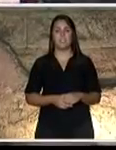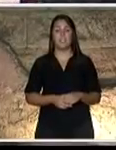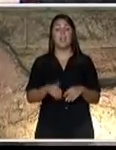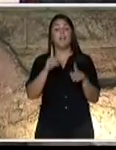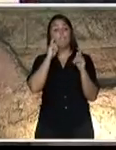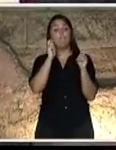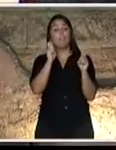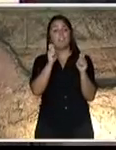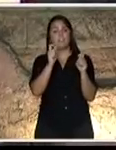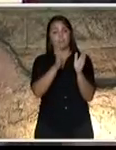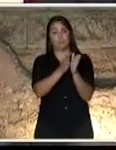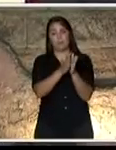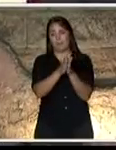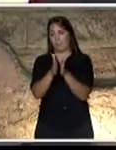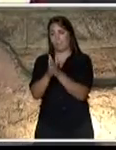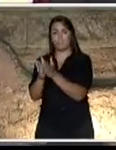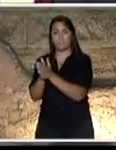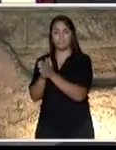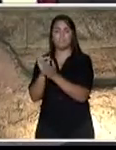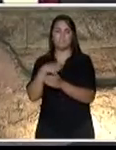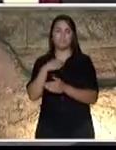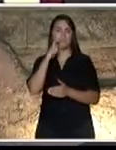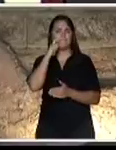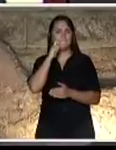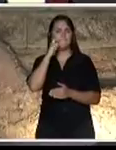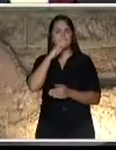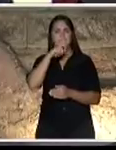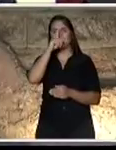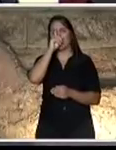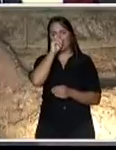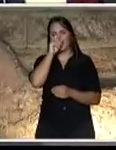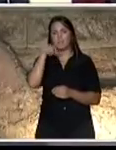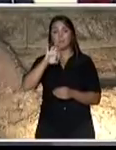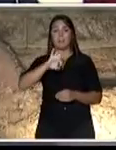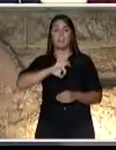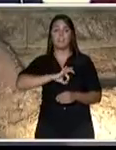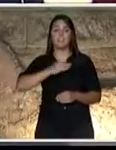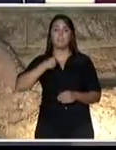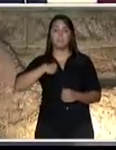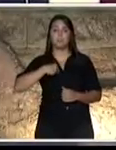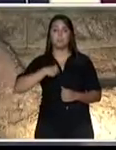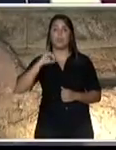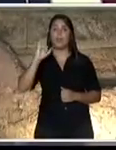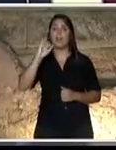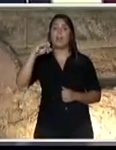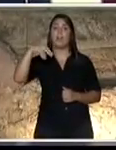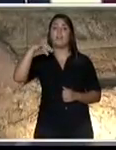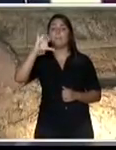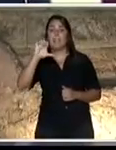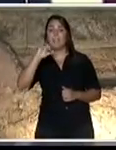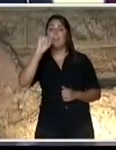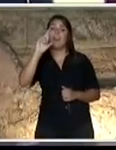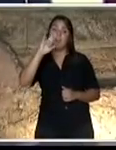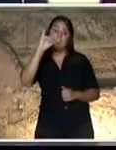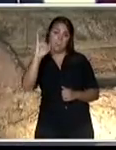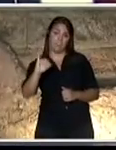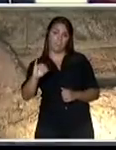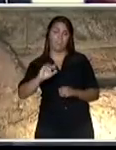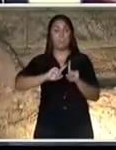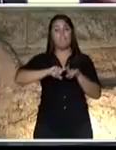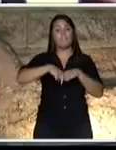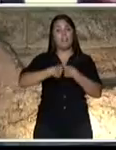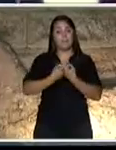Felicitando a mis compañeros, con especial cariño y recuerdo esta medalla con Jaime de Jaray. Su